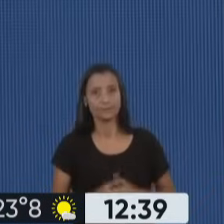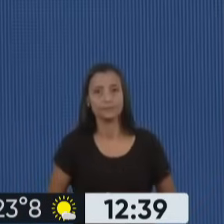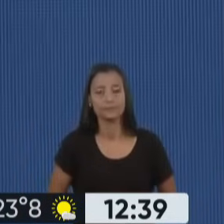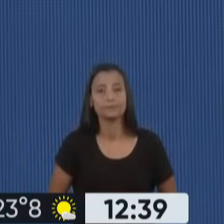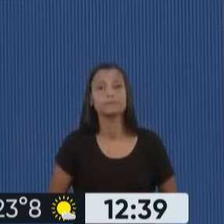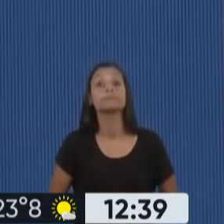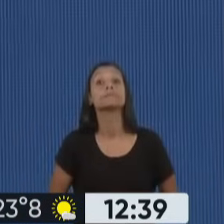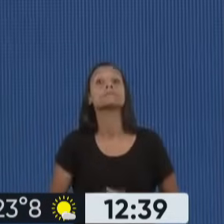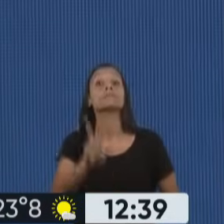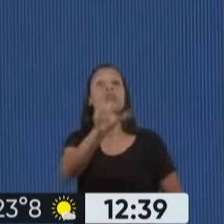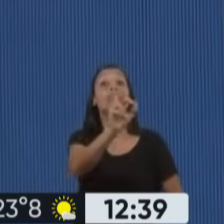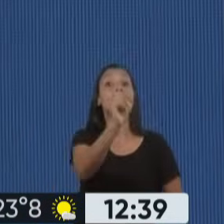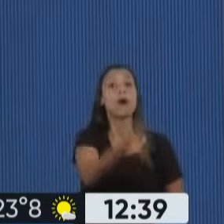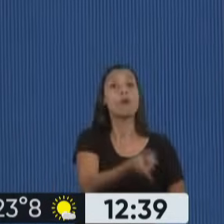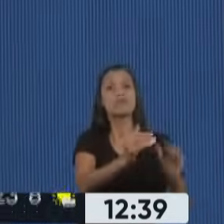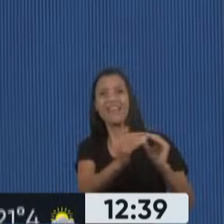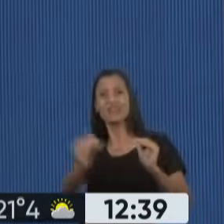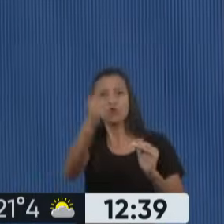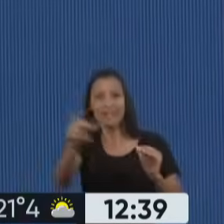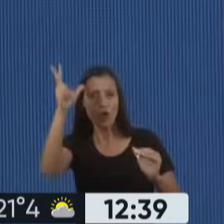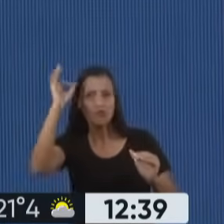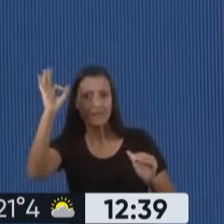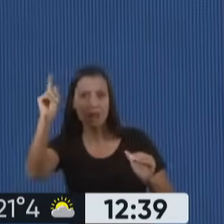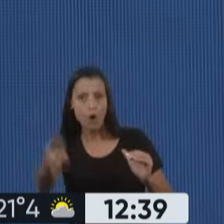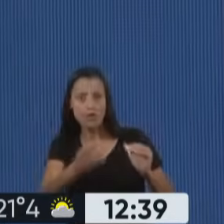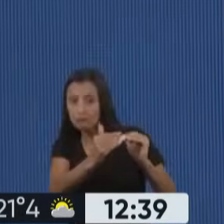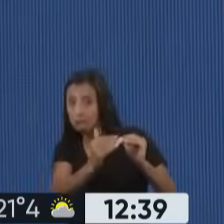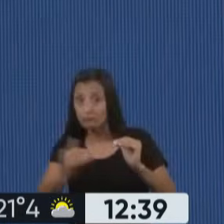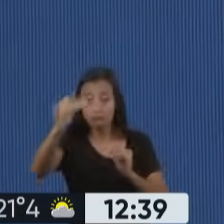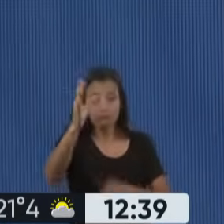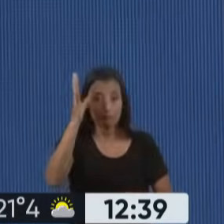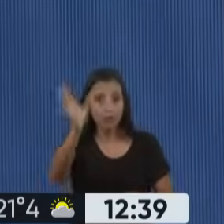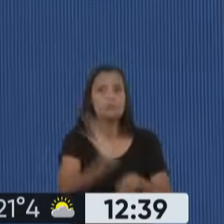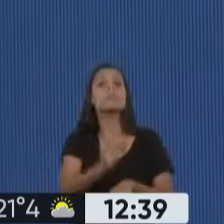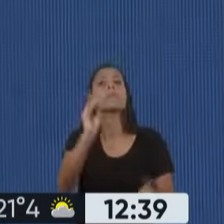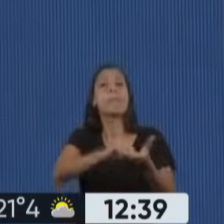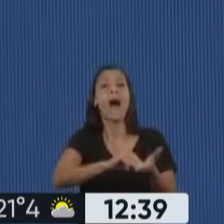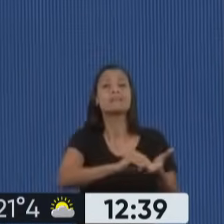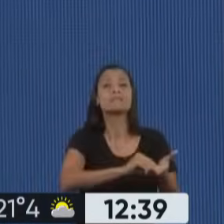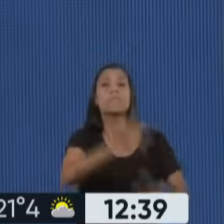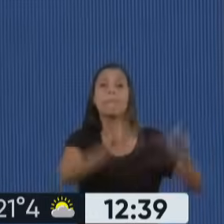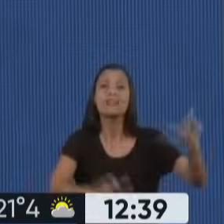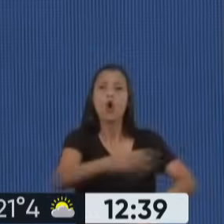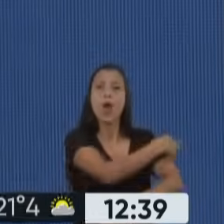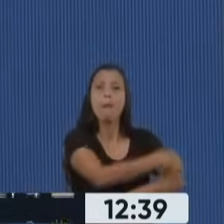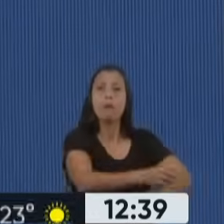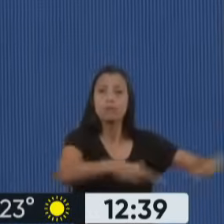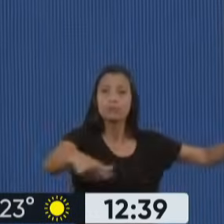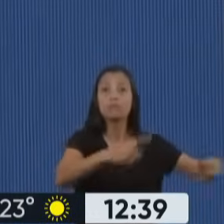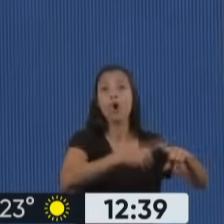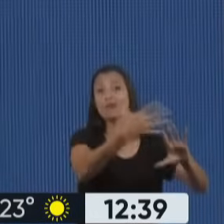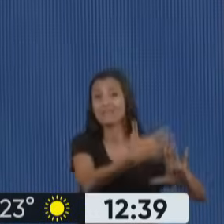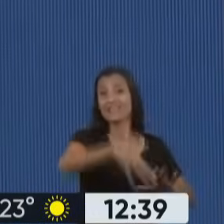pasó del 30% al 180%, y la cantidad de pobres se multiplicó por 5, pasó de 5